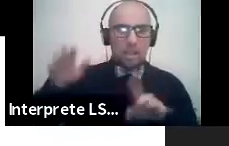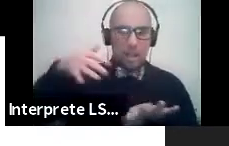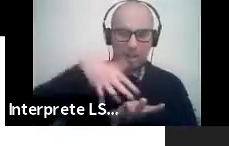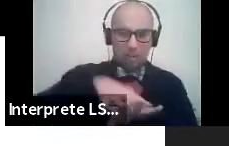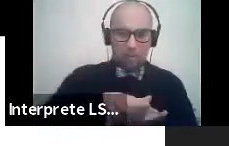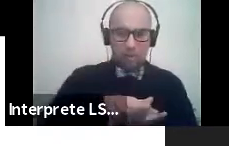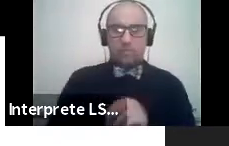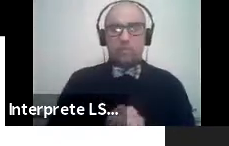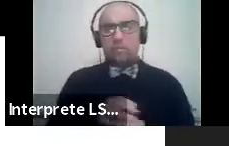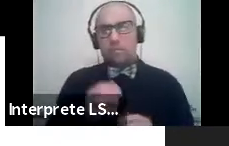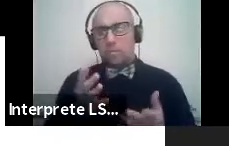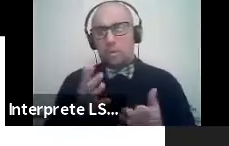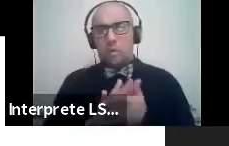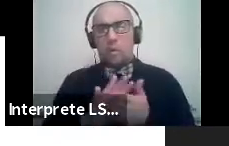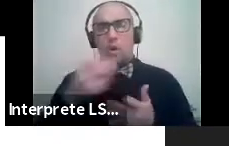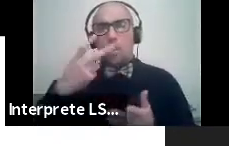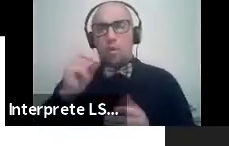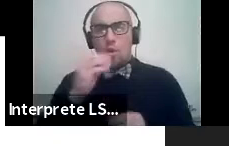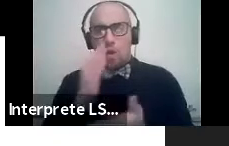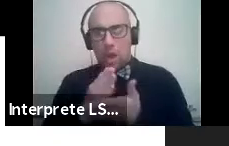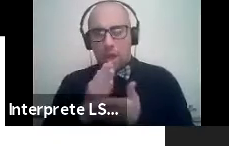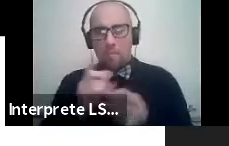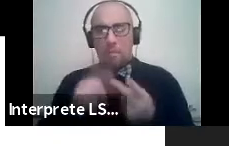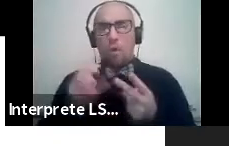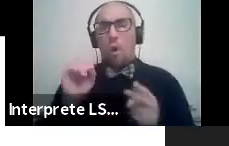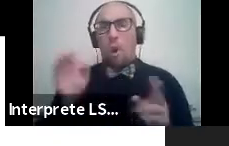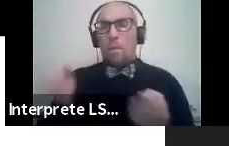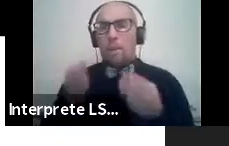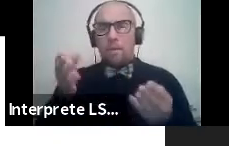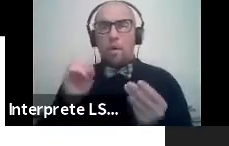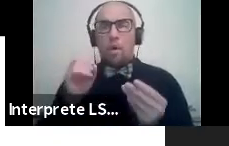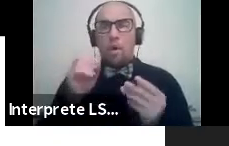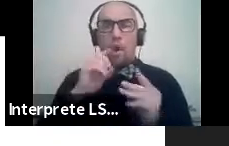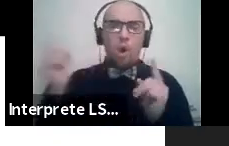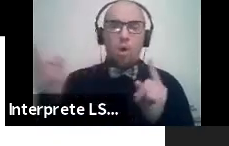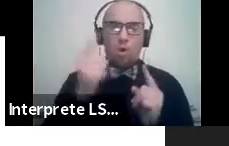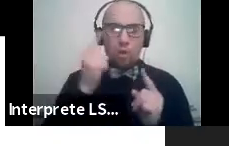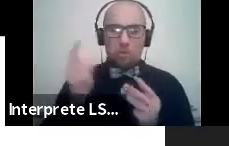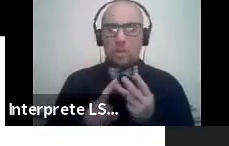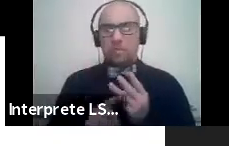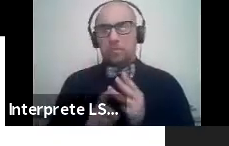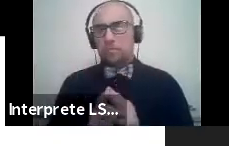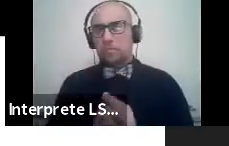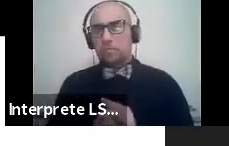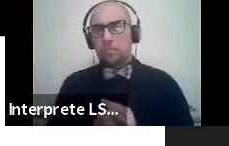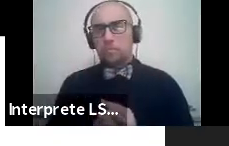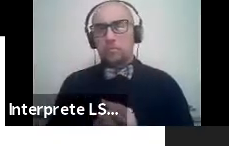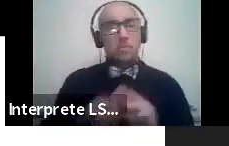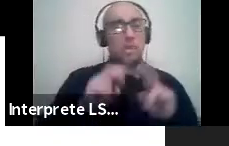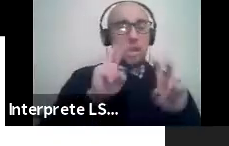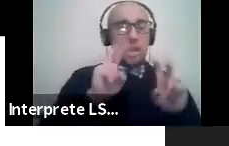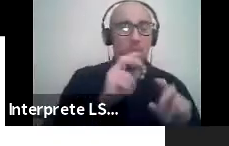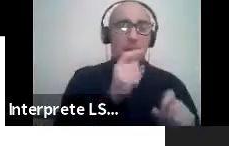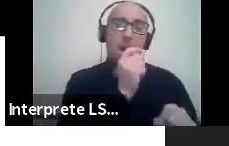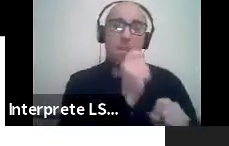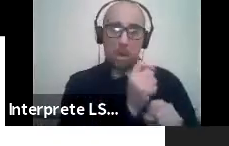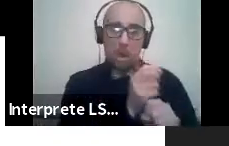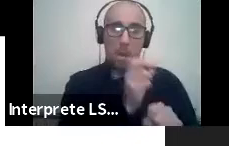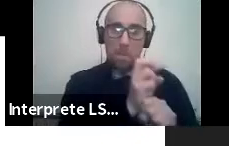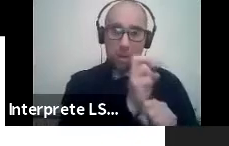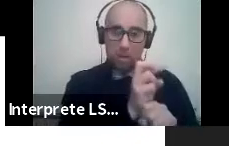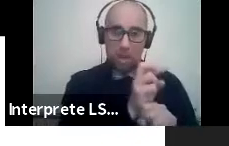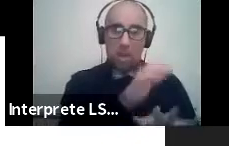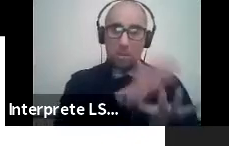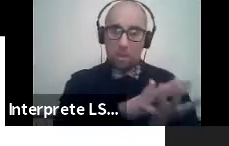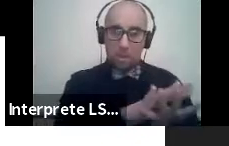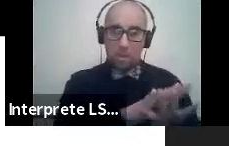se llaman como no académicos, motivacionales o contextuales, ¿eh?, que no tienen que ver solo con la pedagogía de la matemática. Y entonces